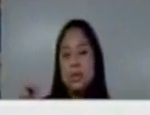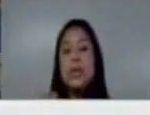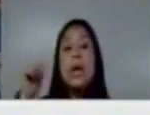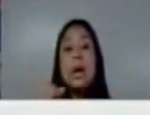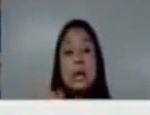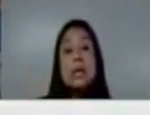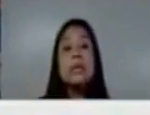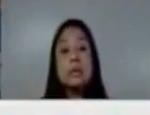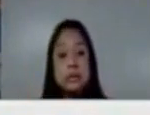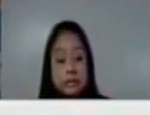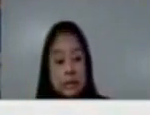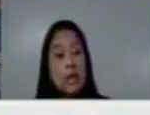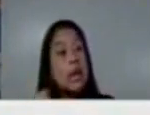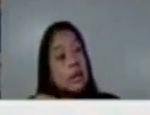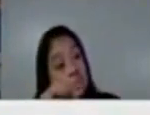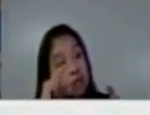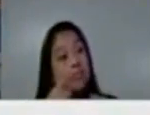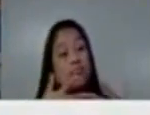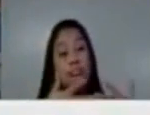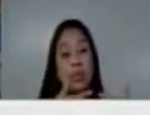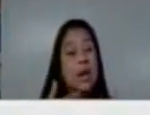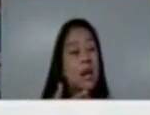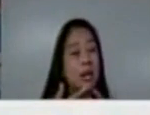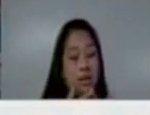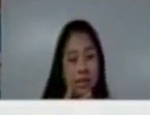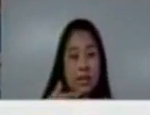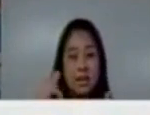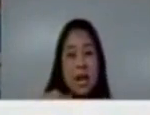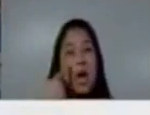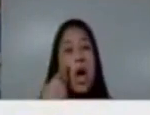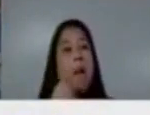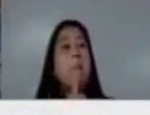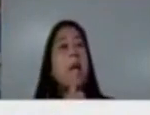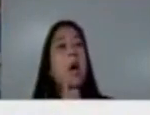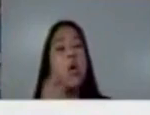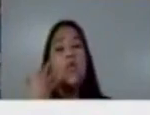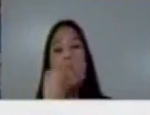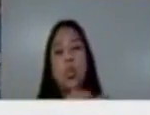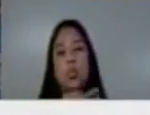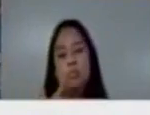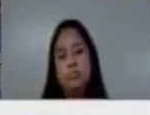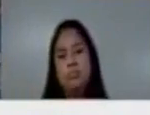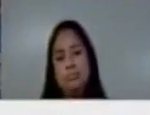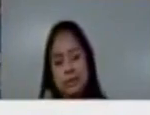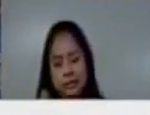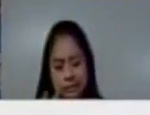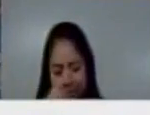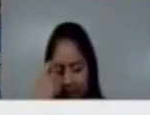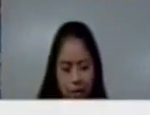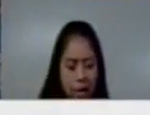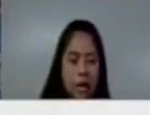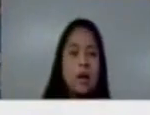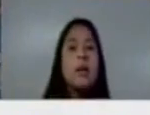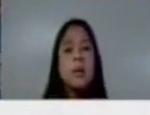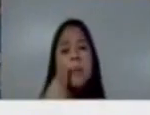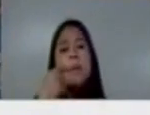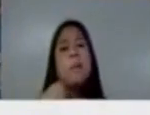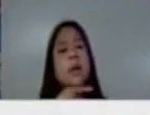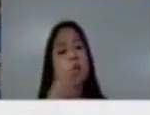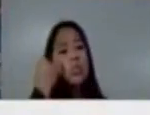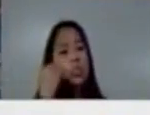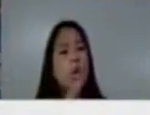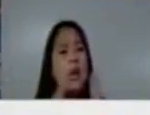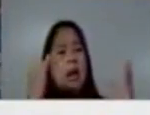de un mejor futuro que lo podría encontrar aquí. Yo creo que si logramos aterrizar en esa gran idea suya del